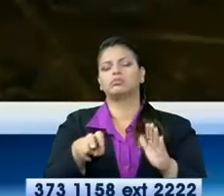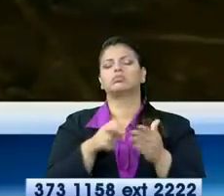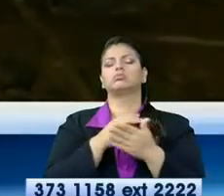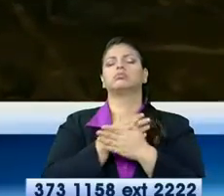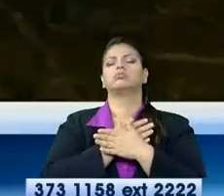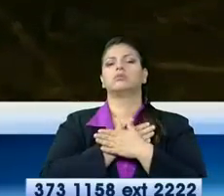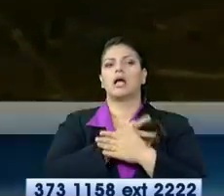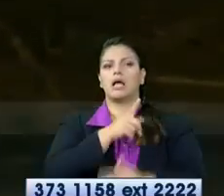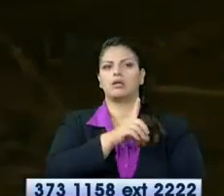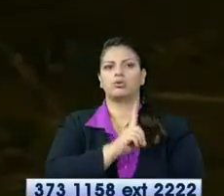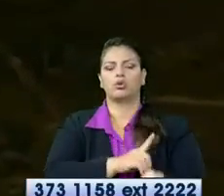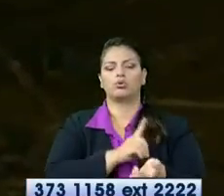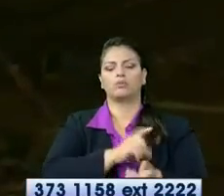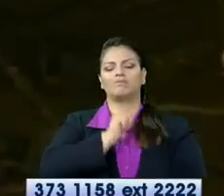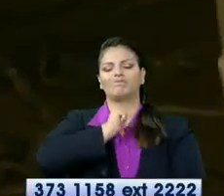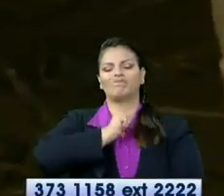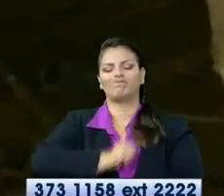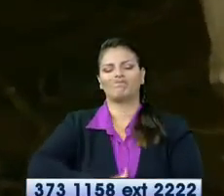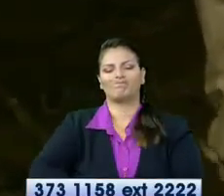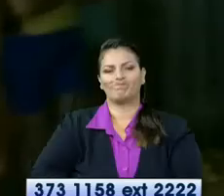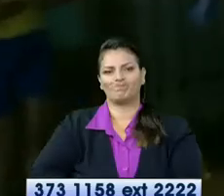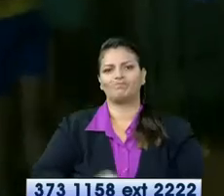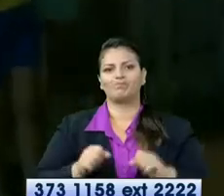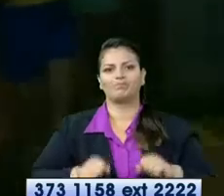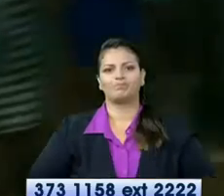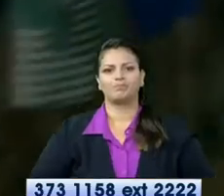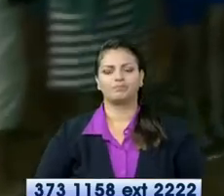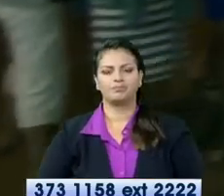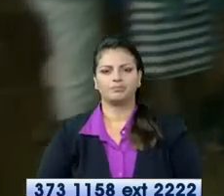de Santa Elena, informó Darwin Villao.